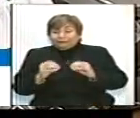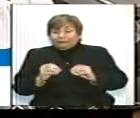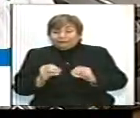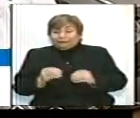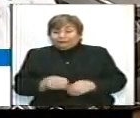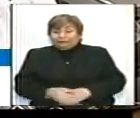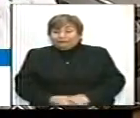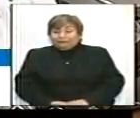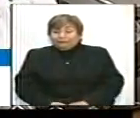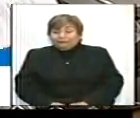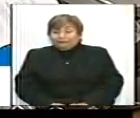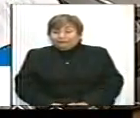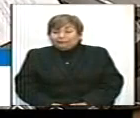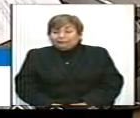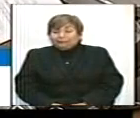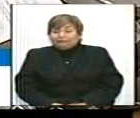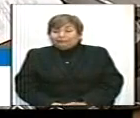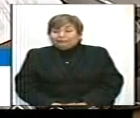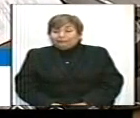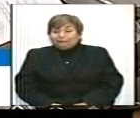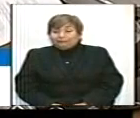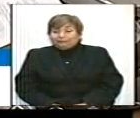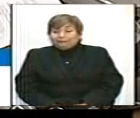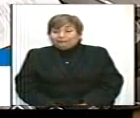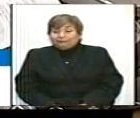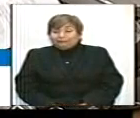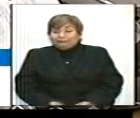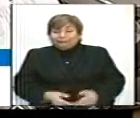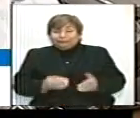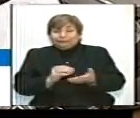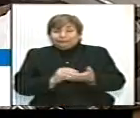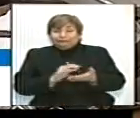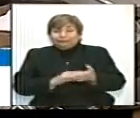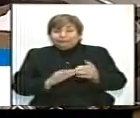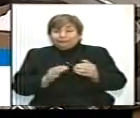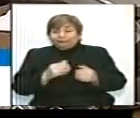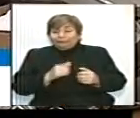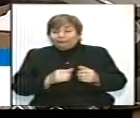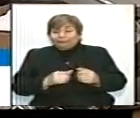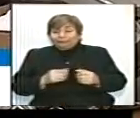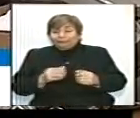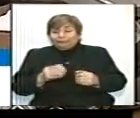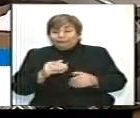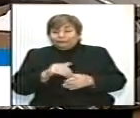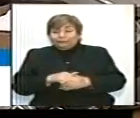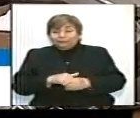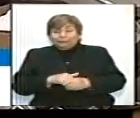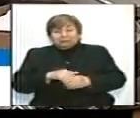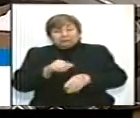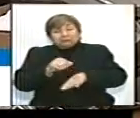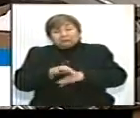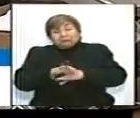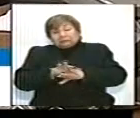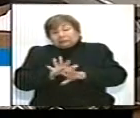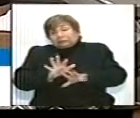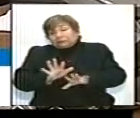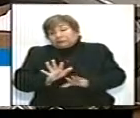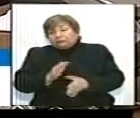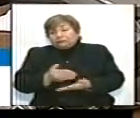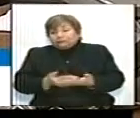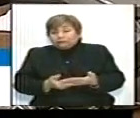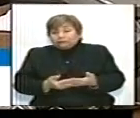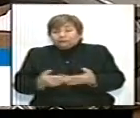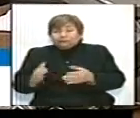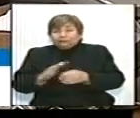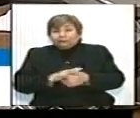que ha sido desarrollada este semestre, emitida mediante una carta del 18 de julio, que es eso